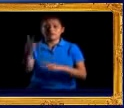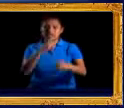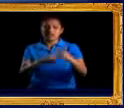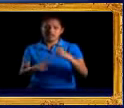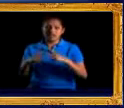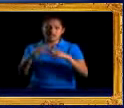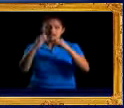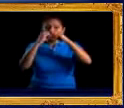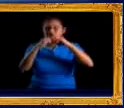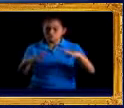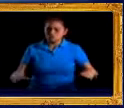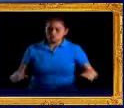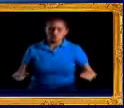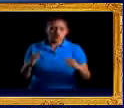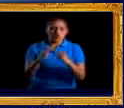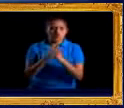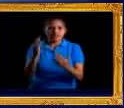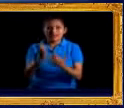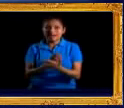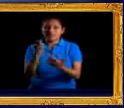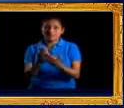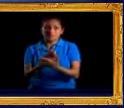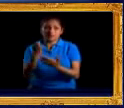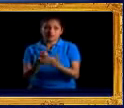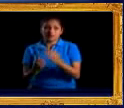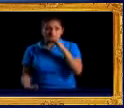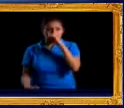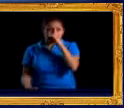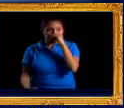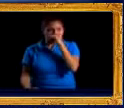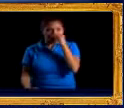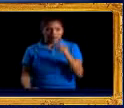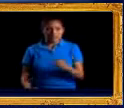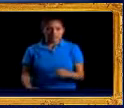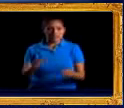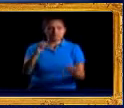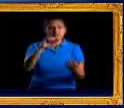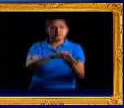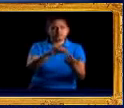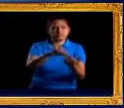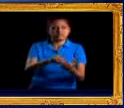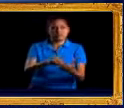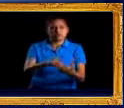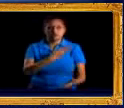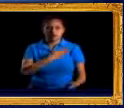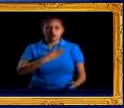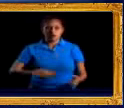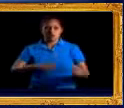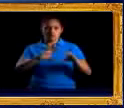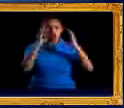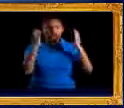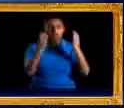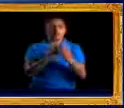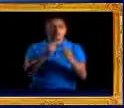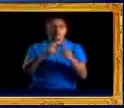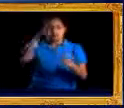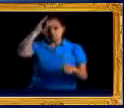financiero, la implantación de un gobierno mundial por el anticristo, pero también la caída de este